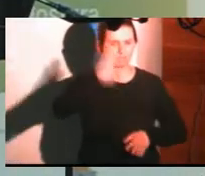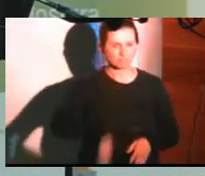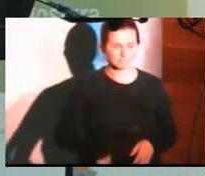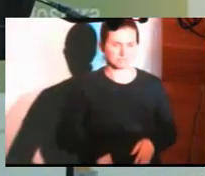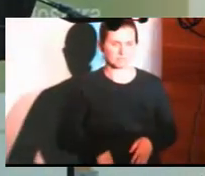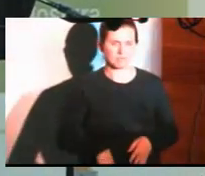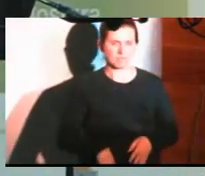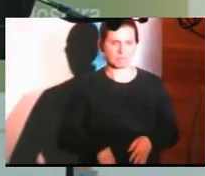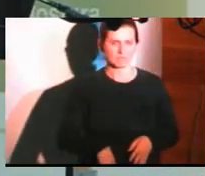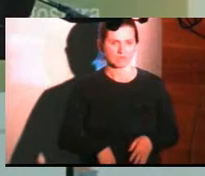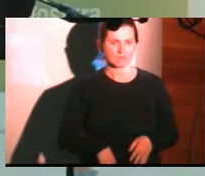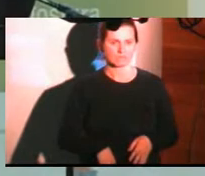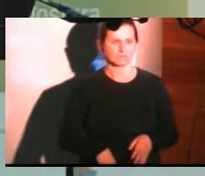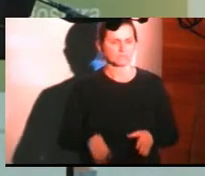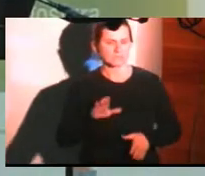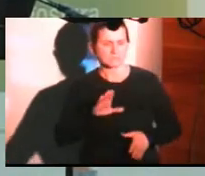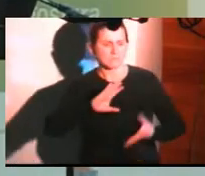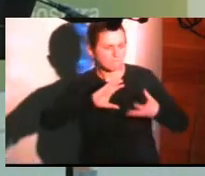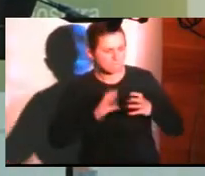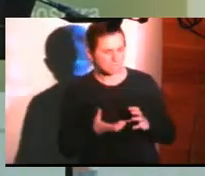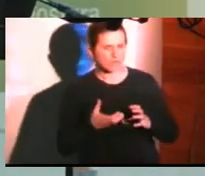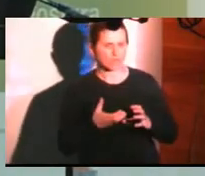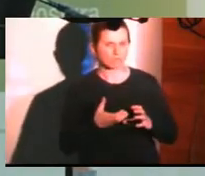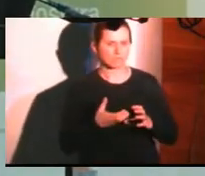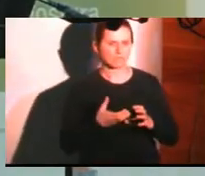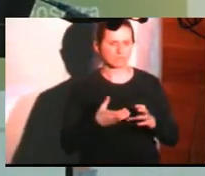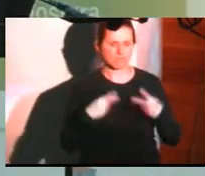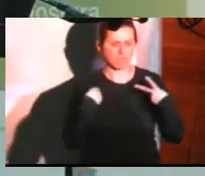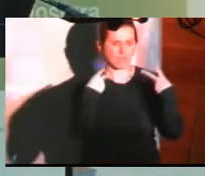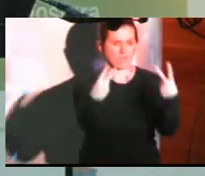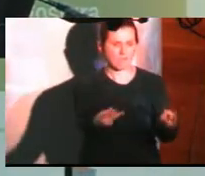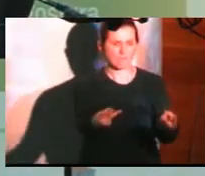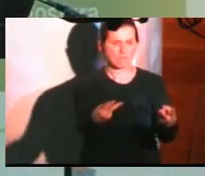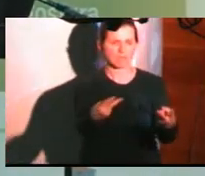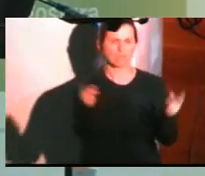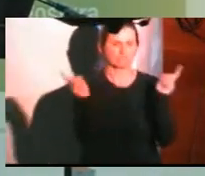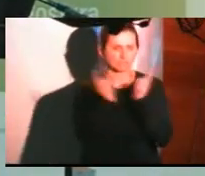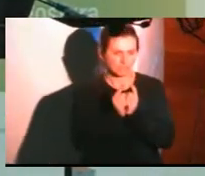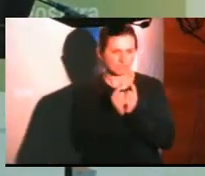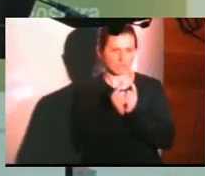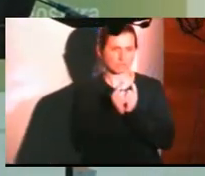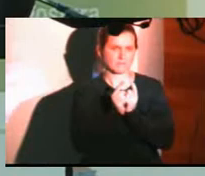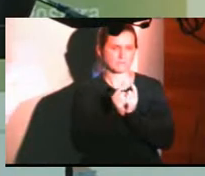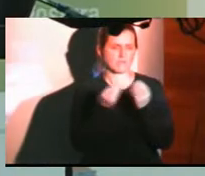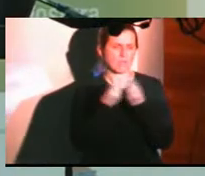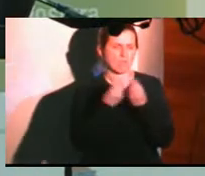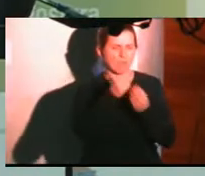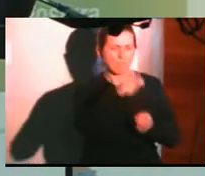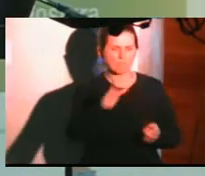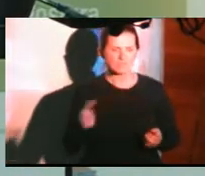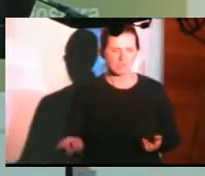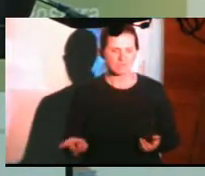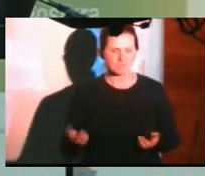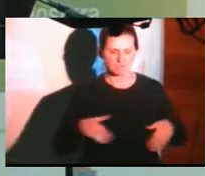que eviten esa innecesaria afluencia de personas a las rutas de